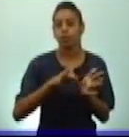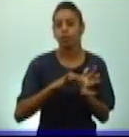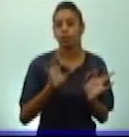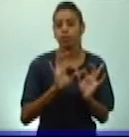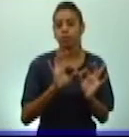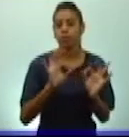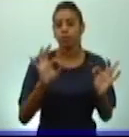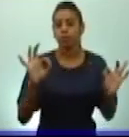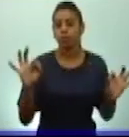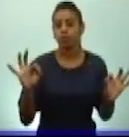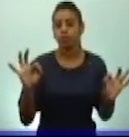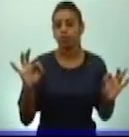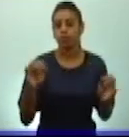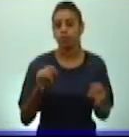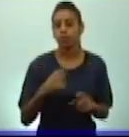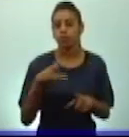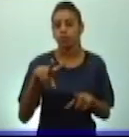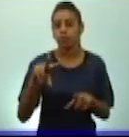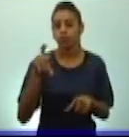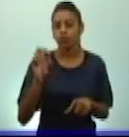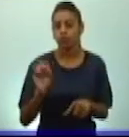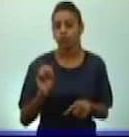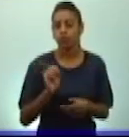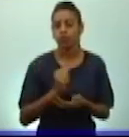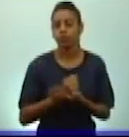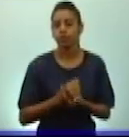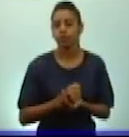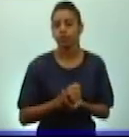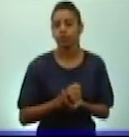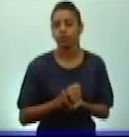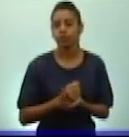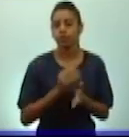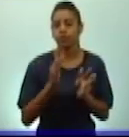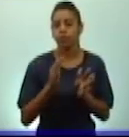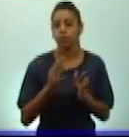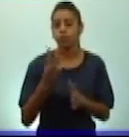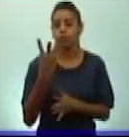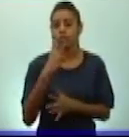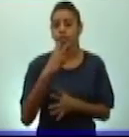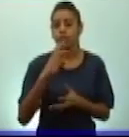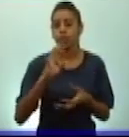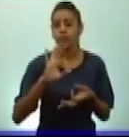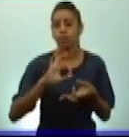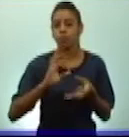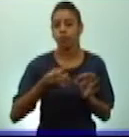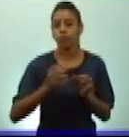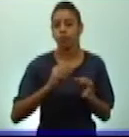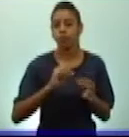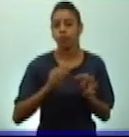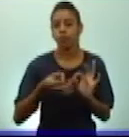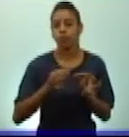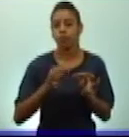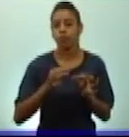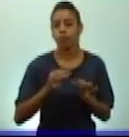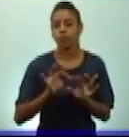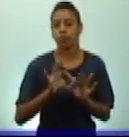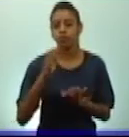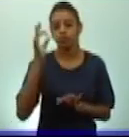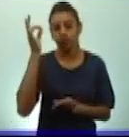experimentan los nuevos planes y programas de estudio como parte del tercer perfeccionamiento del Sistema Nacional de